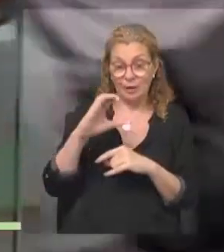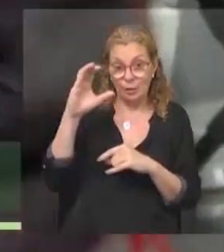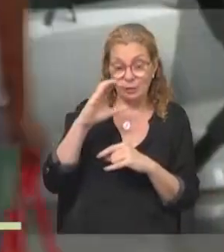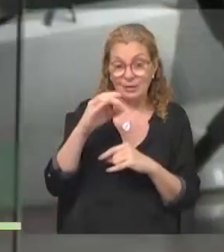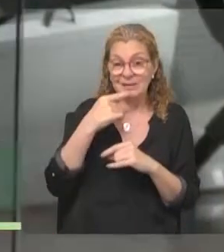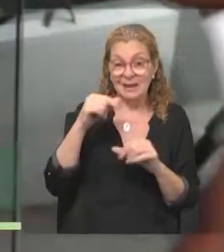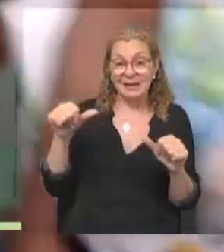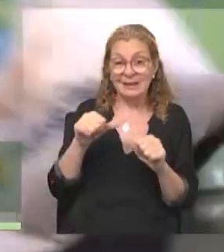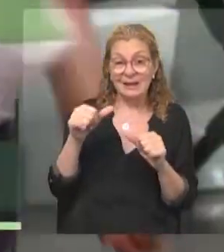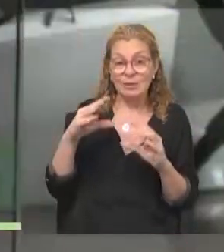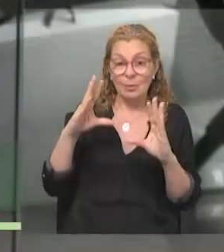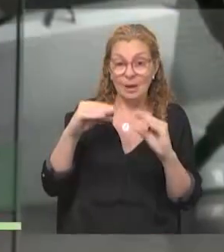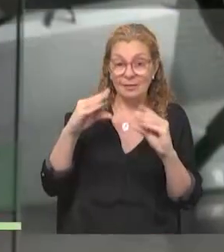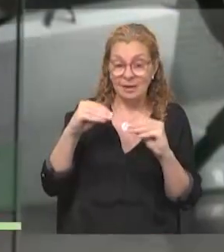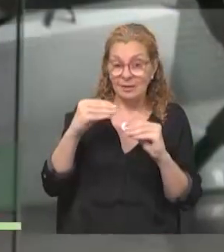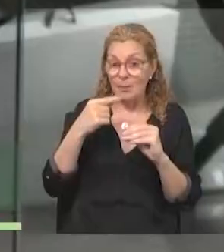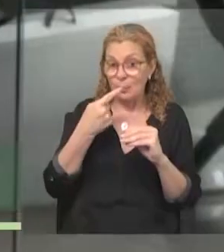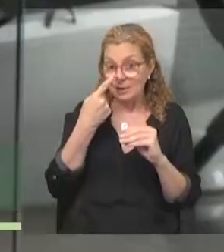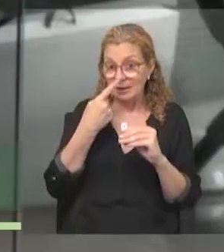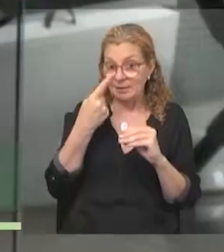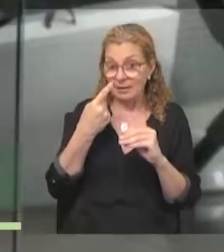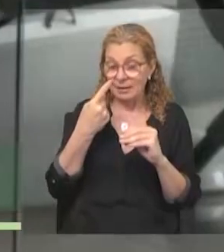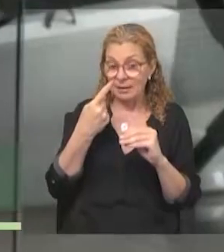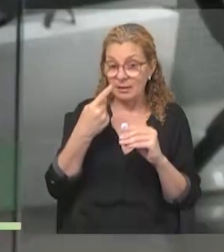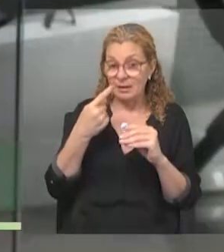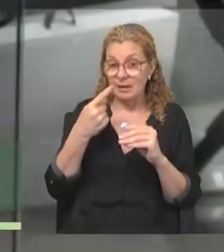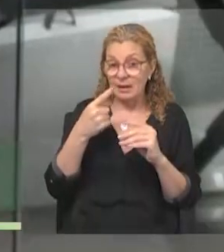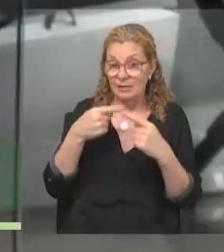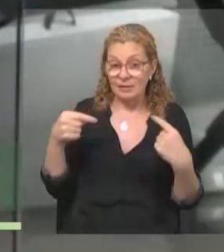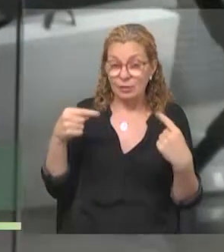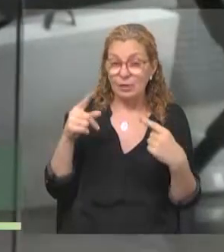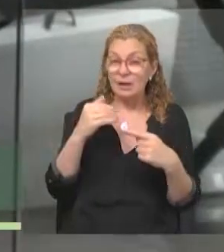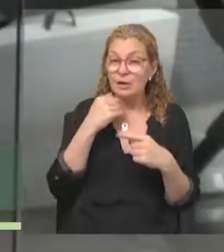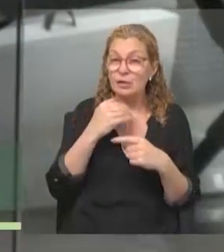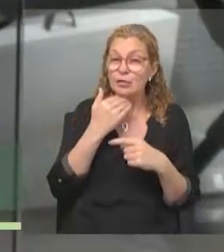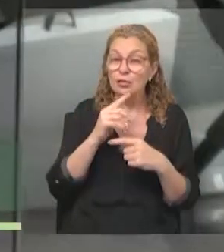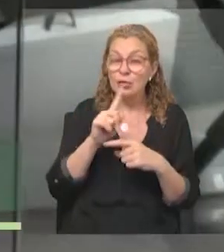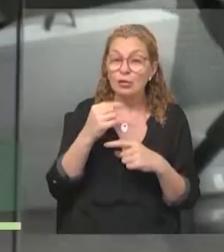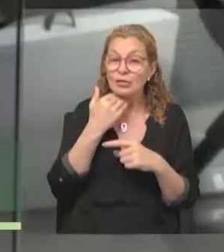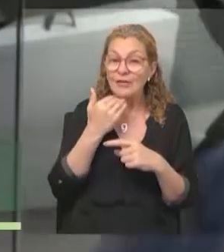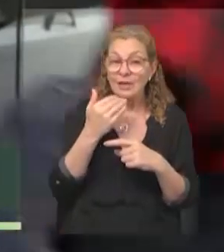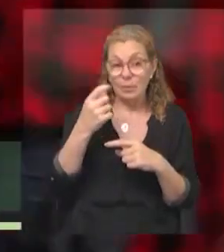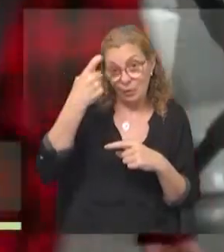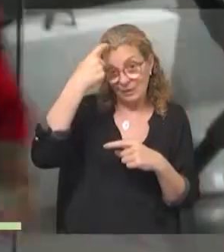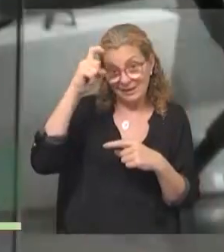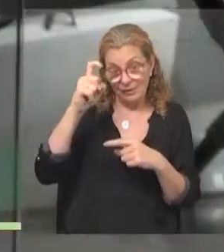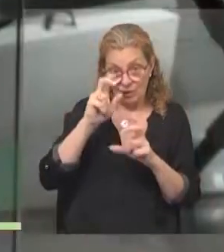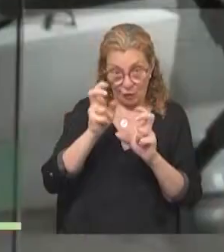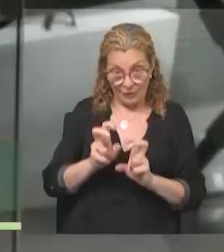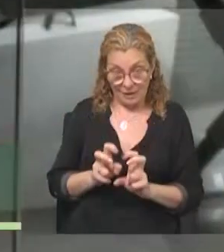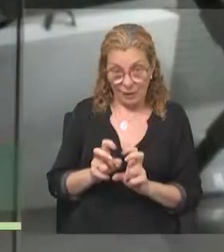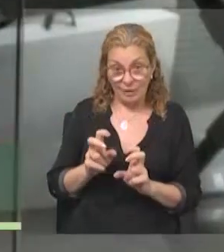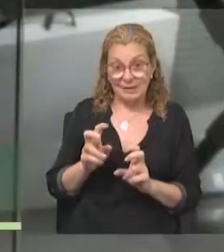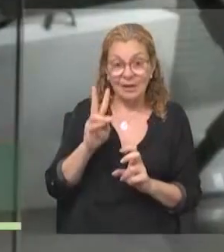Carolina está haciendo charlas muy interesantes que se llaman las cosas que no sabemos Eh con científicos y con investigadores que tienen que ver con